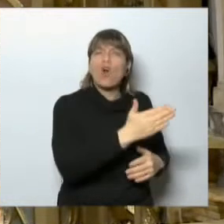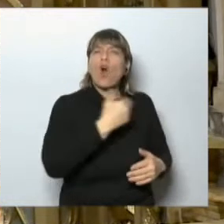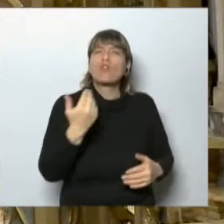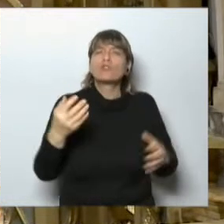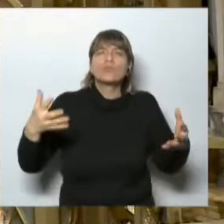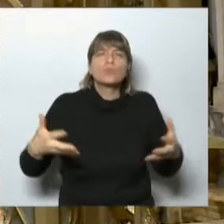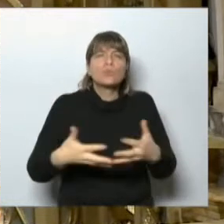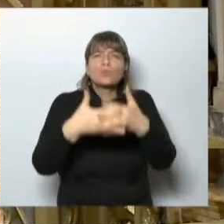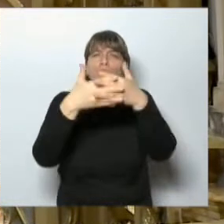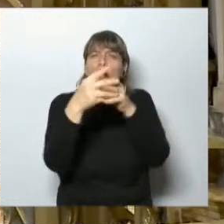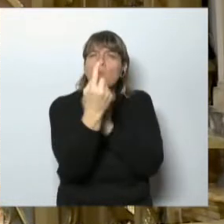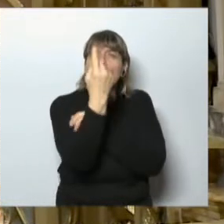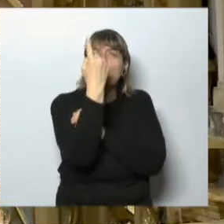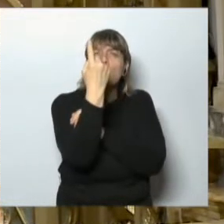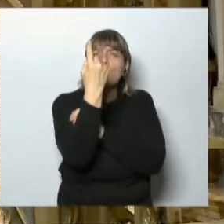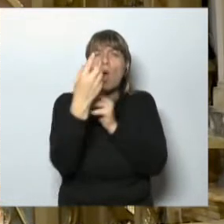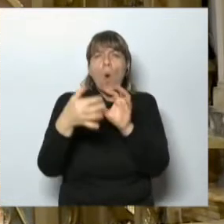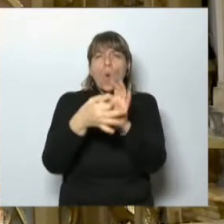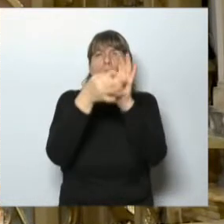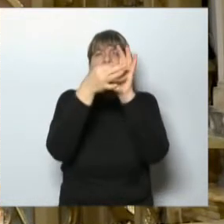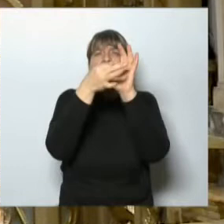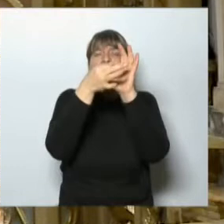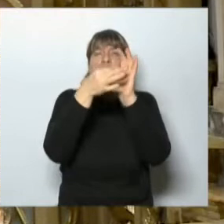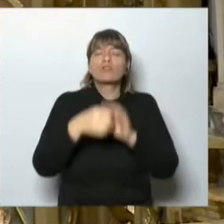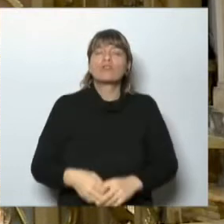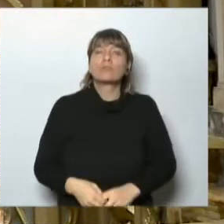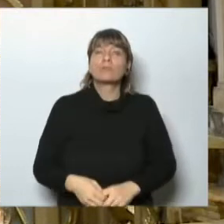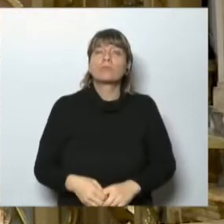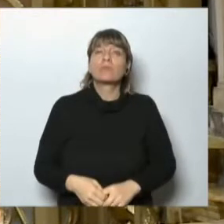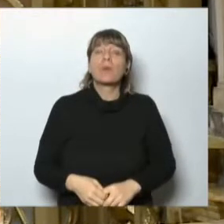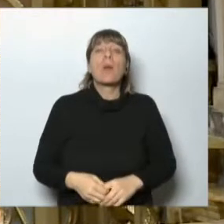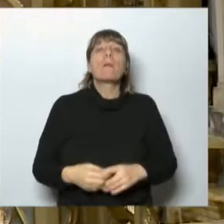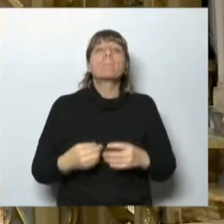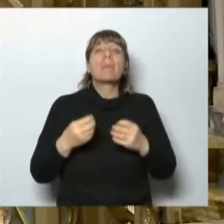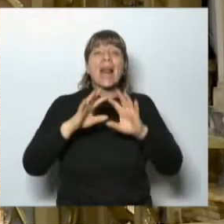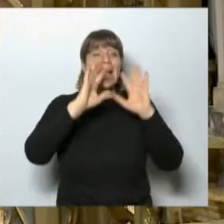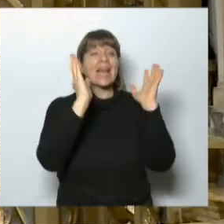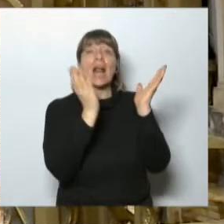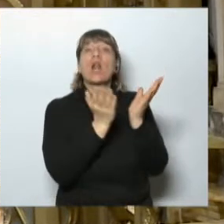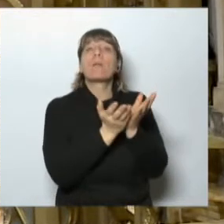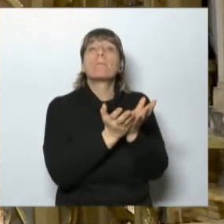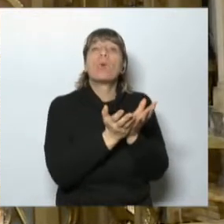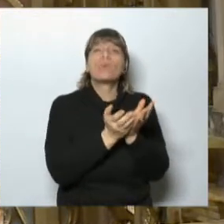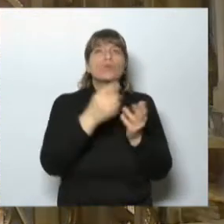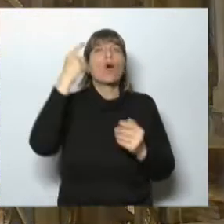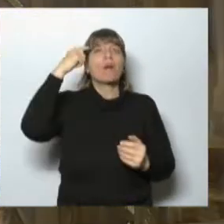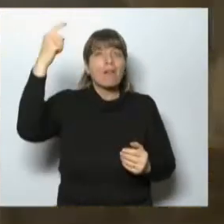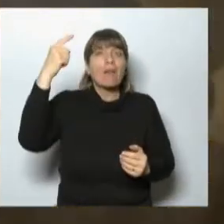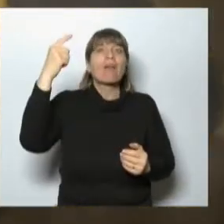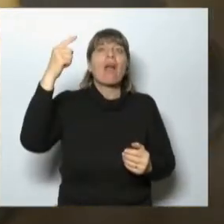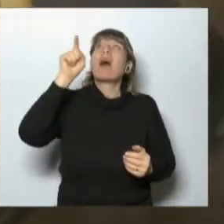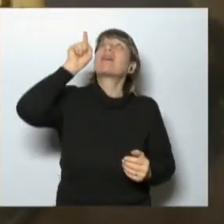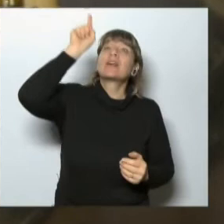uno en nosotros, para que el mundo crea que